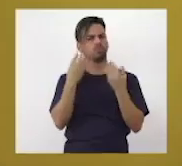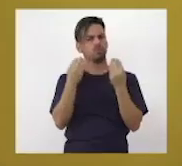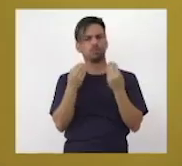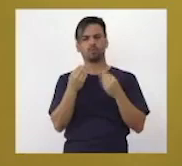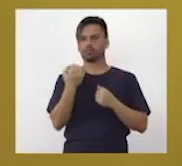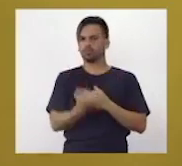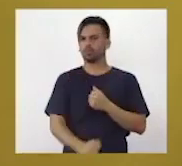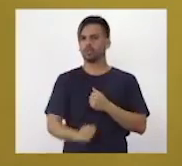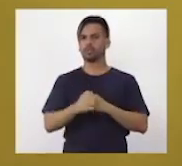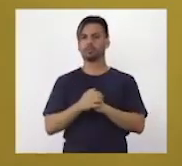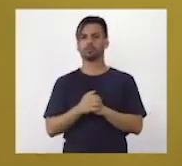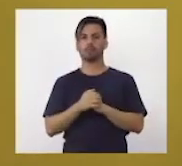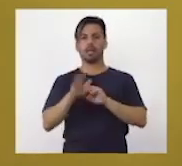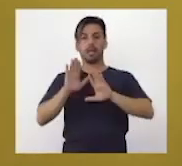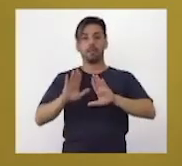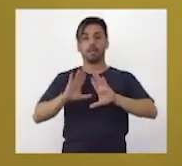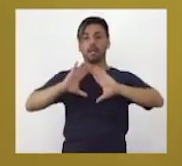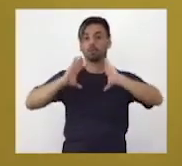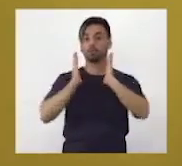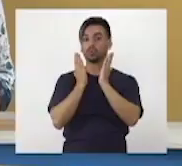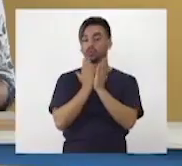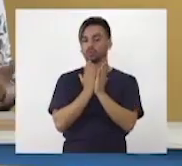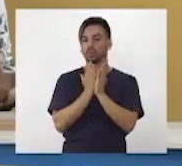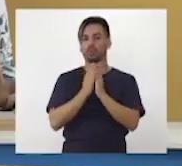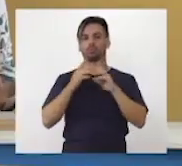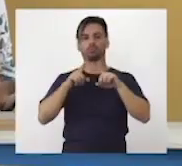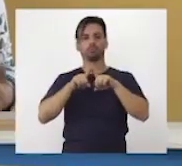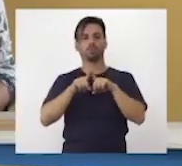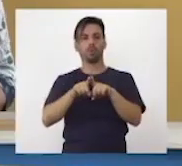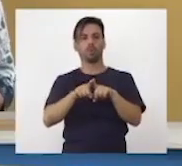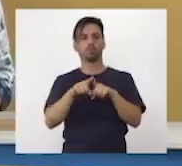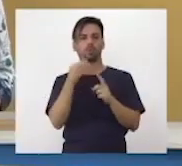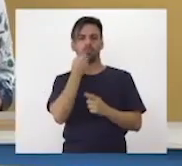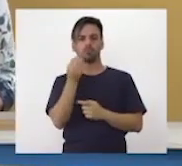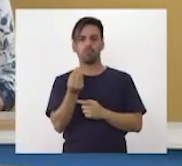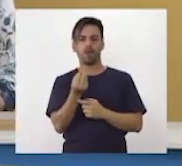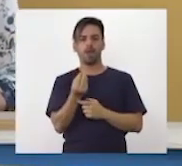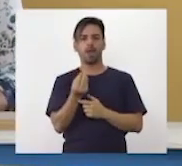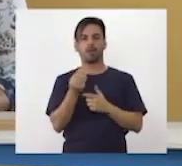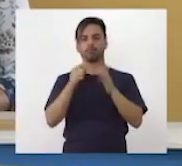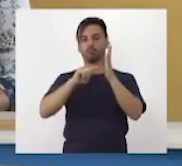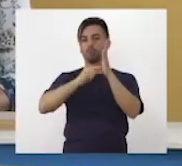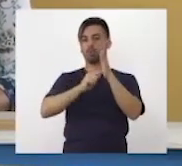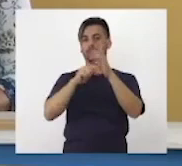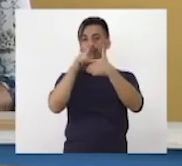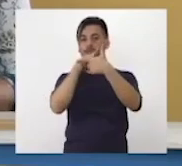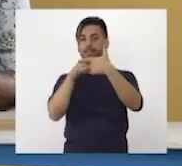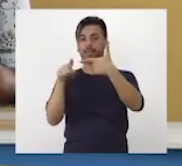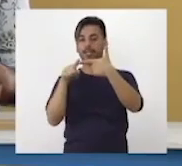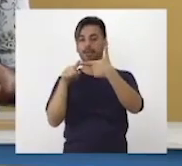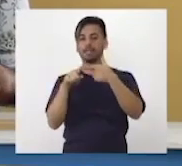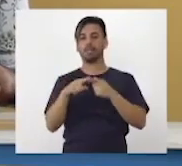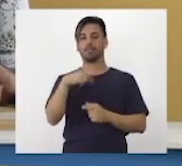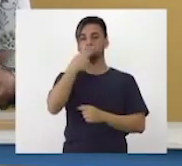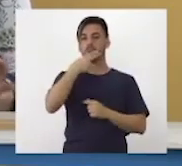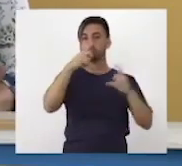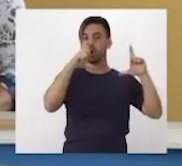hijos, esperando que todos juntos puedan multiplicar y dividir